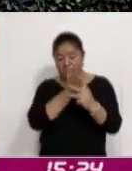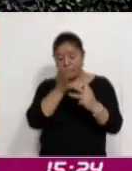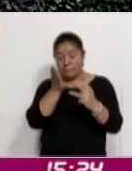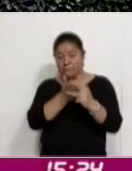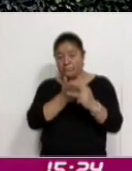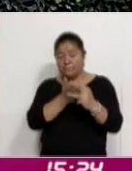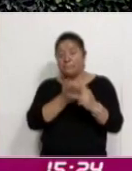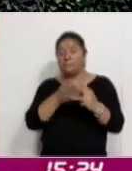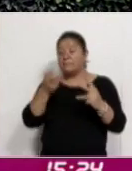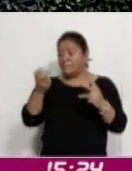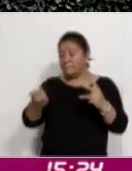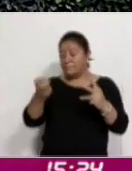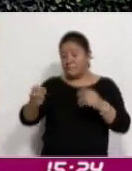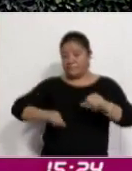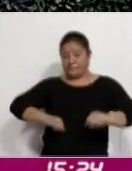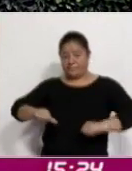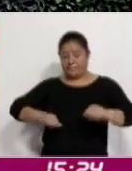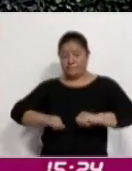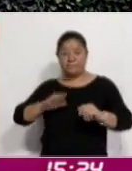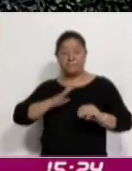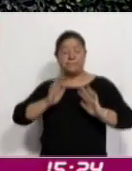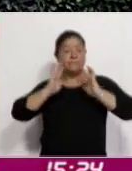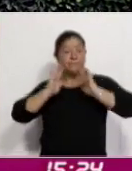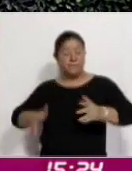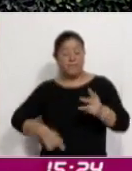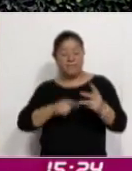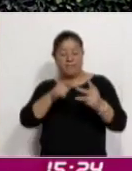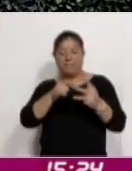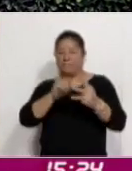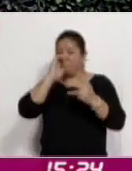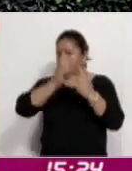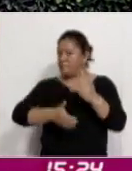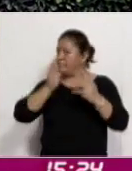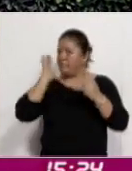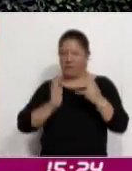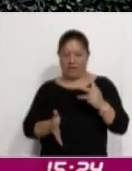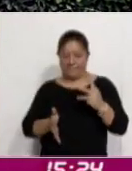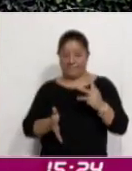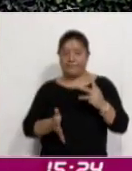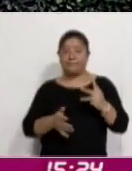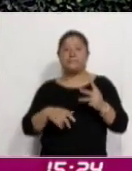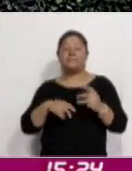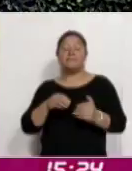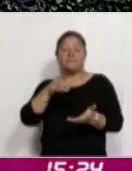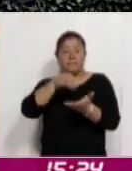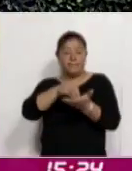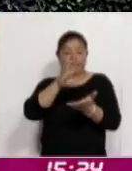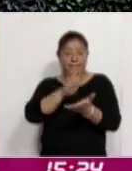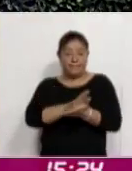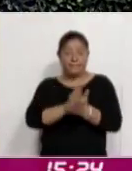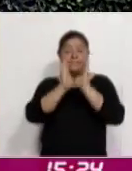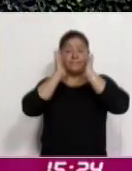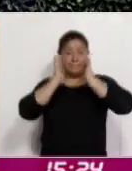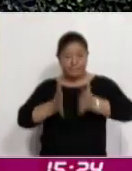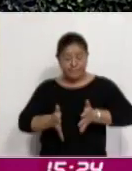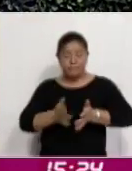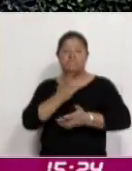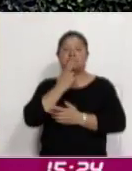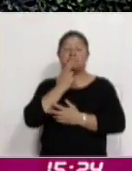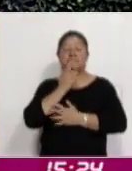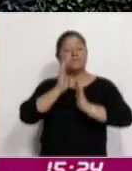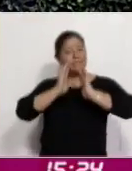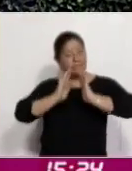Para el día del evento ya estaba terminada la fase 2. Entonces ya está implementada, ya pues está en